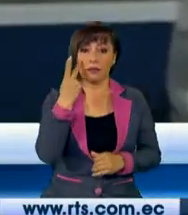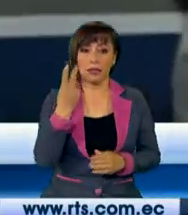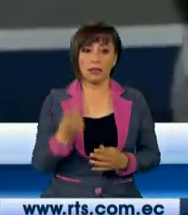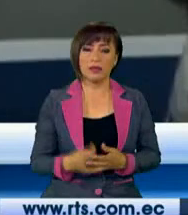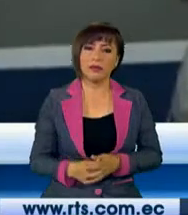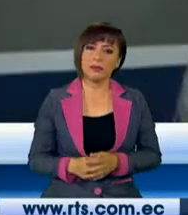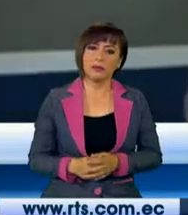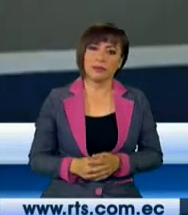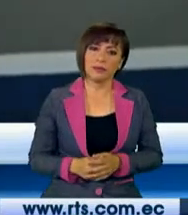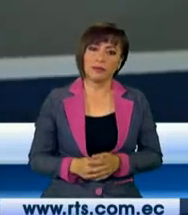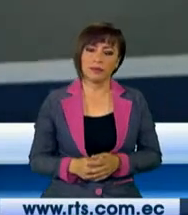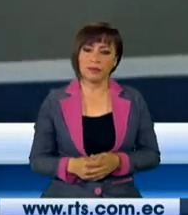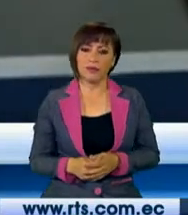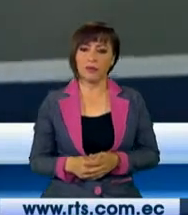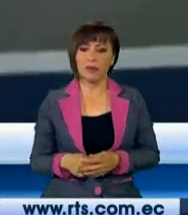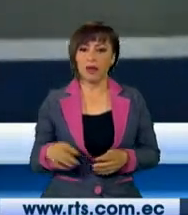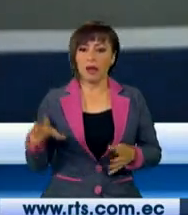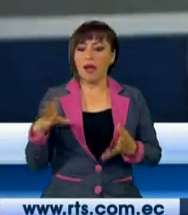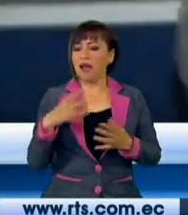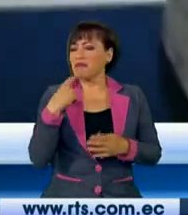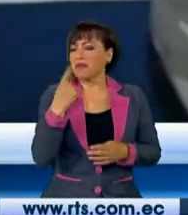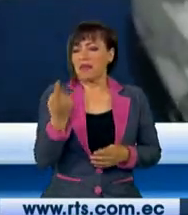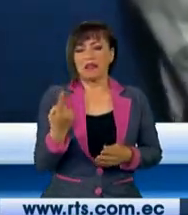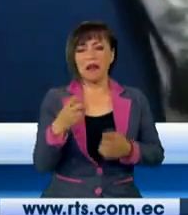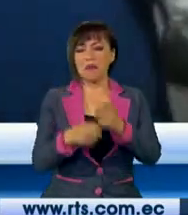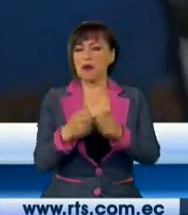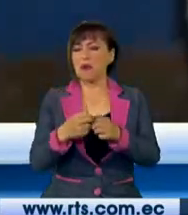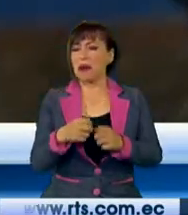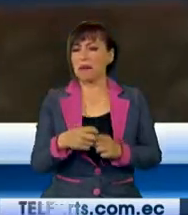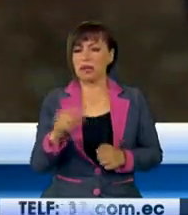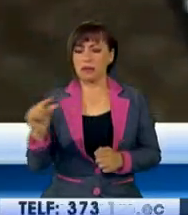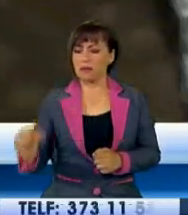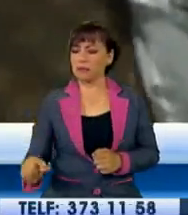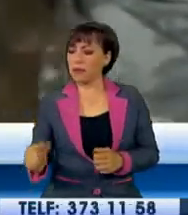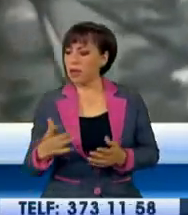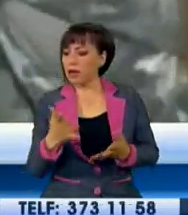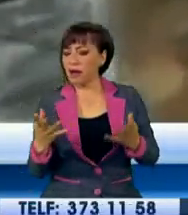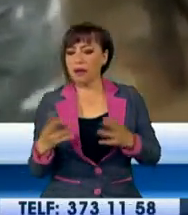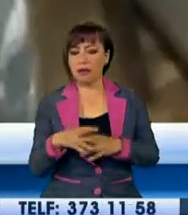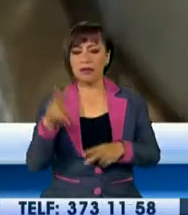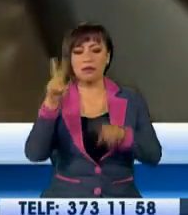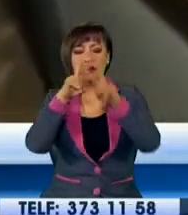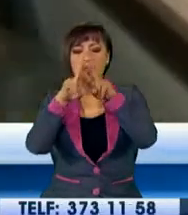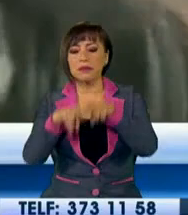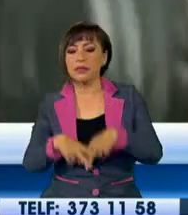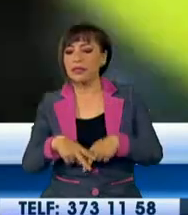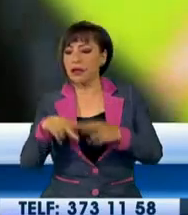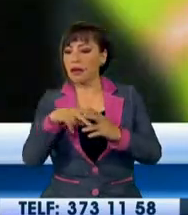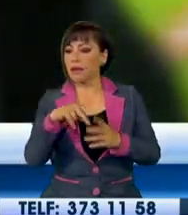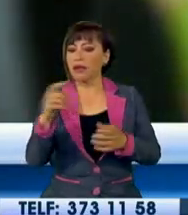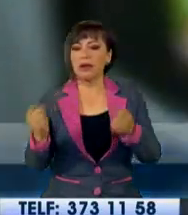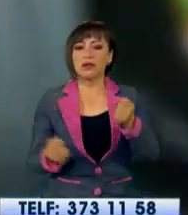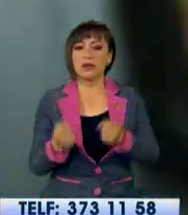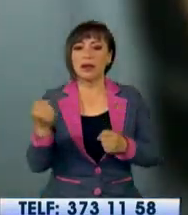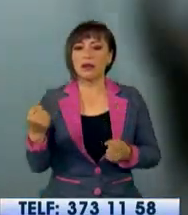buscaban como llantas lisas o alguna situación en relación a los vehículos que estuviesen en mal estado. Los choferes, cansados de los